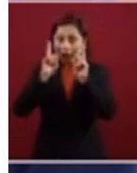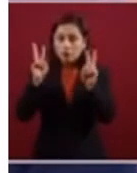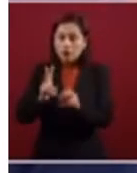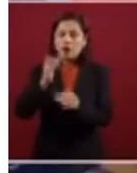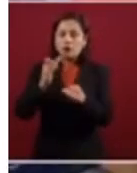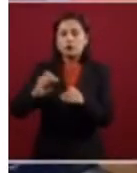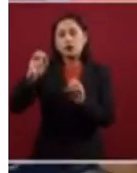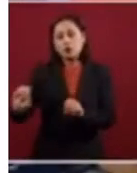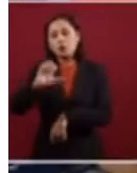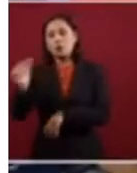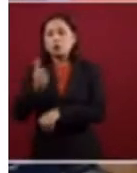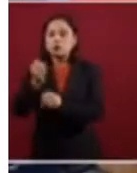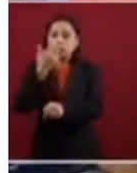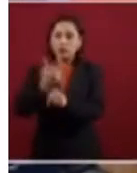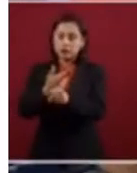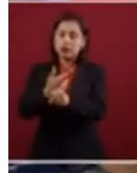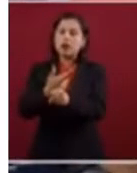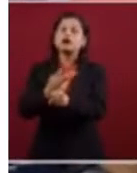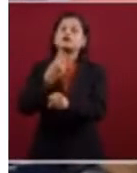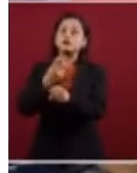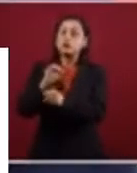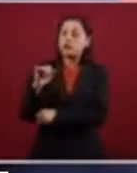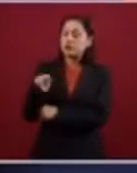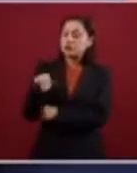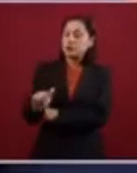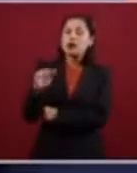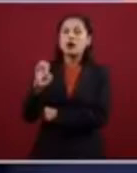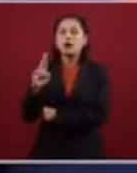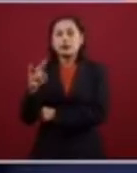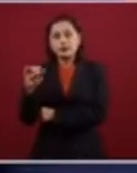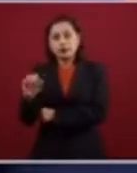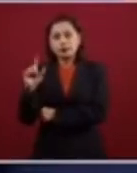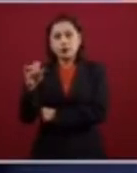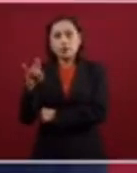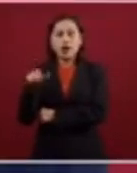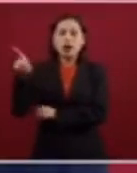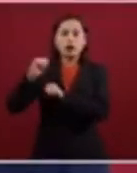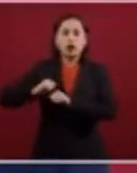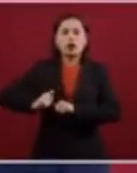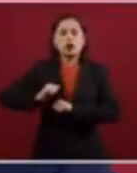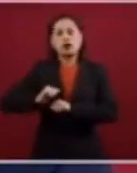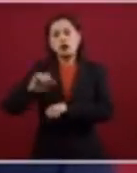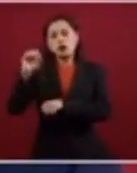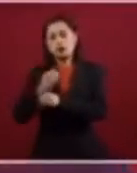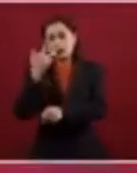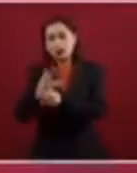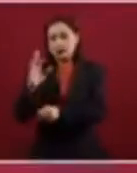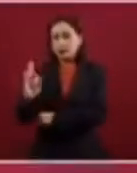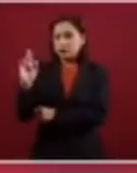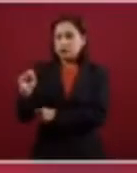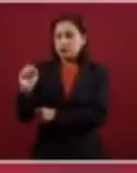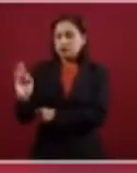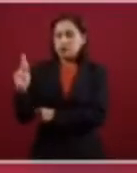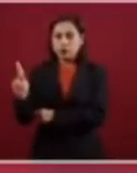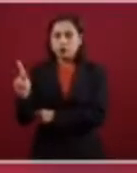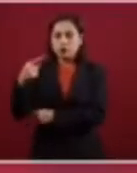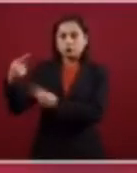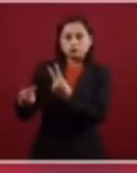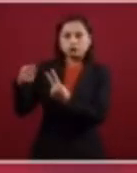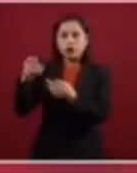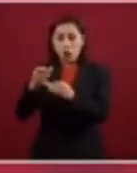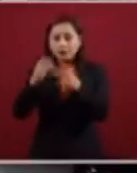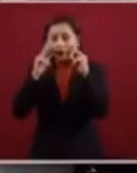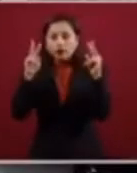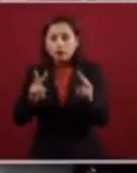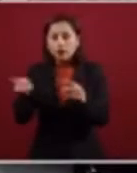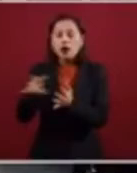los subsecretarios, Irmerendira Sandoval, que es la secretaria de la Función Pública, y ya van a revisar, a tomar en cuenta lo que